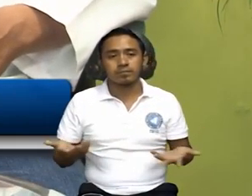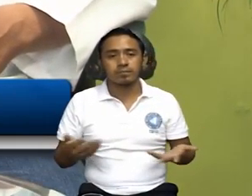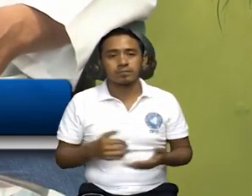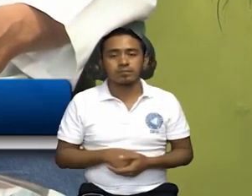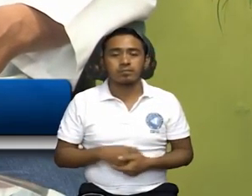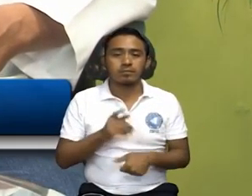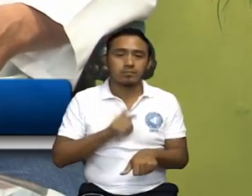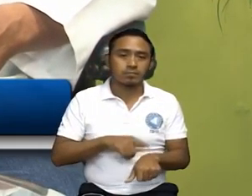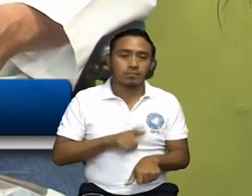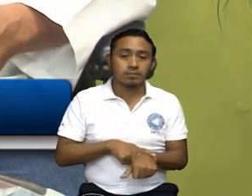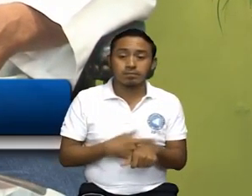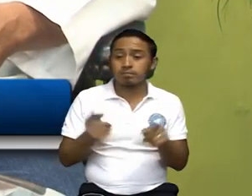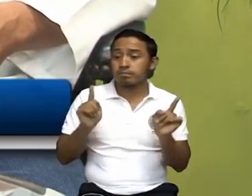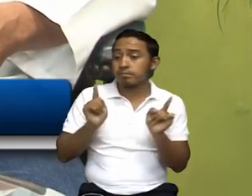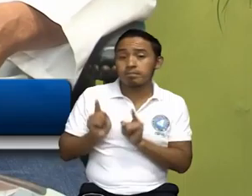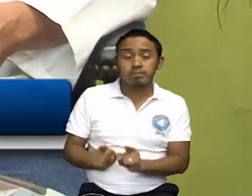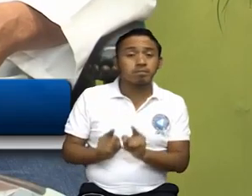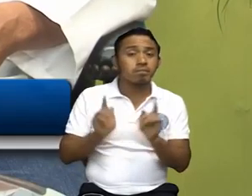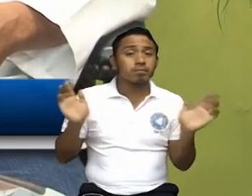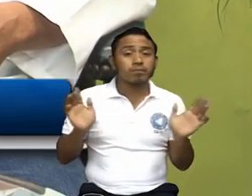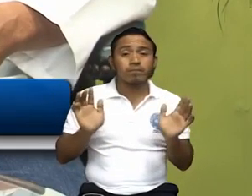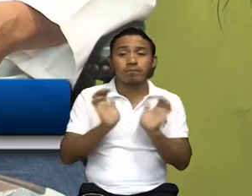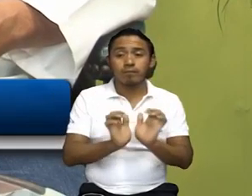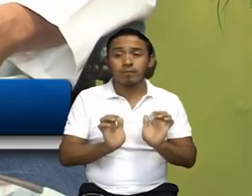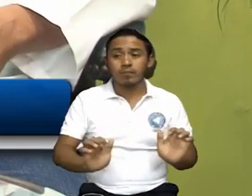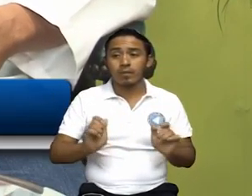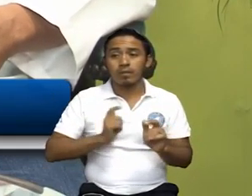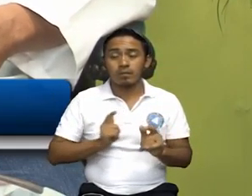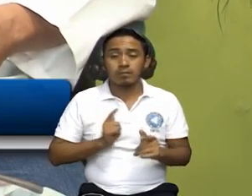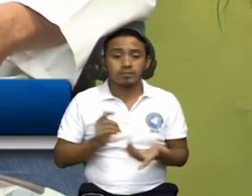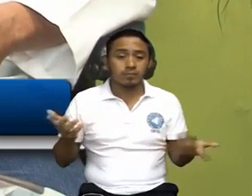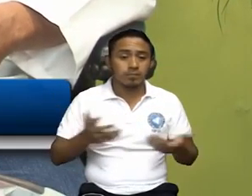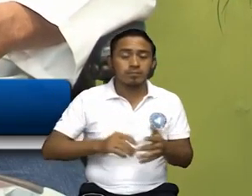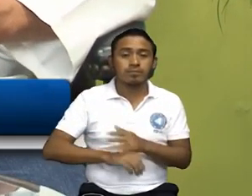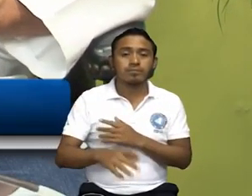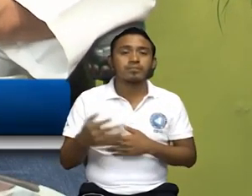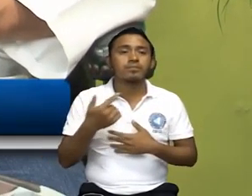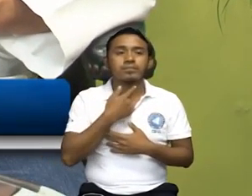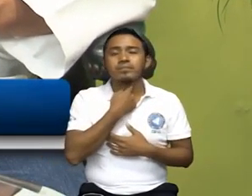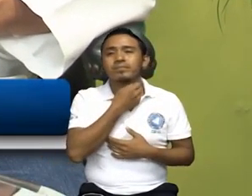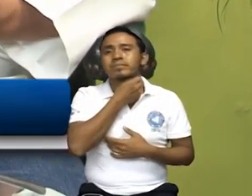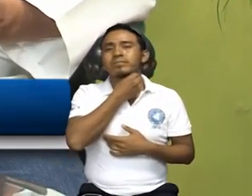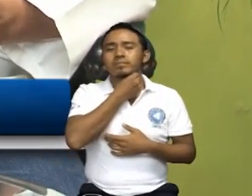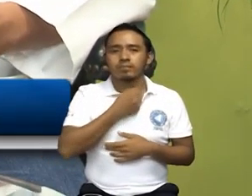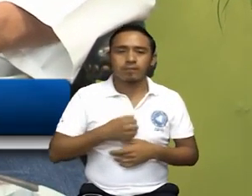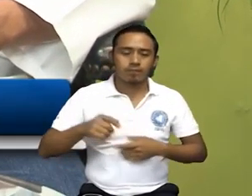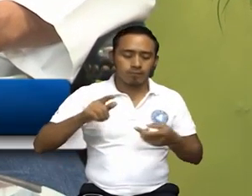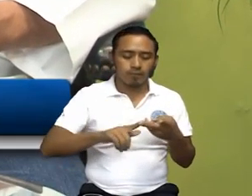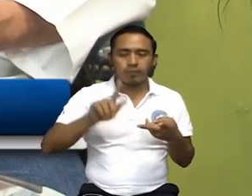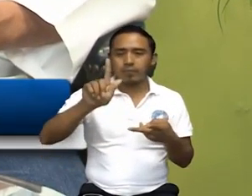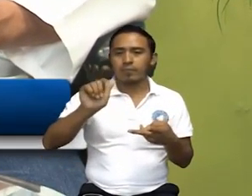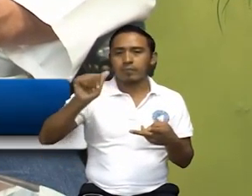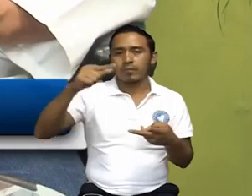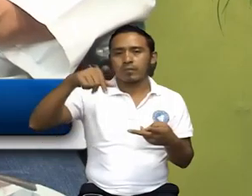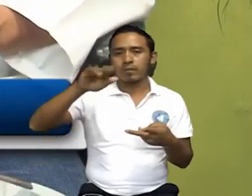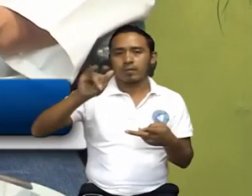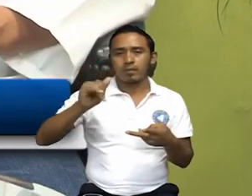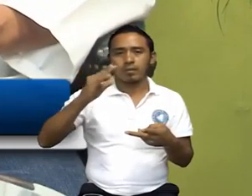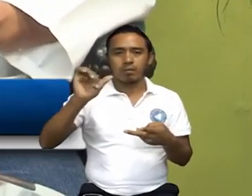el tiempo es mínimo en que el niño ya presenta datos de asfixia, lo que es cianosis, la taquicardia, la